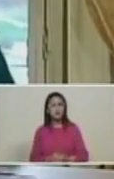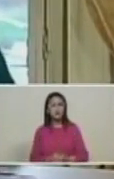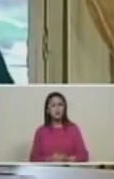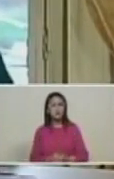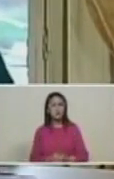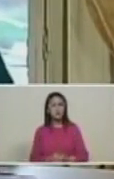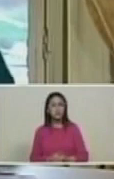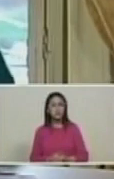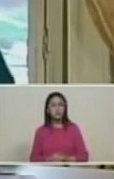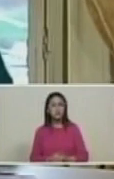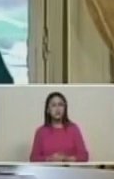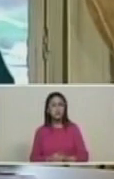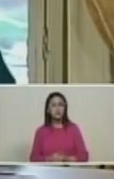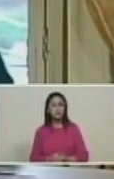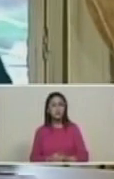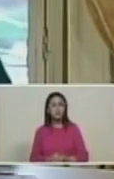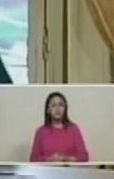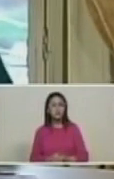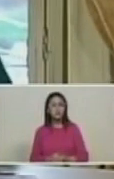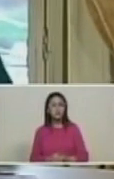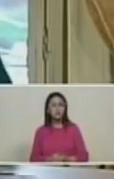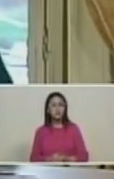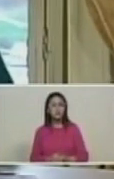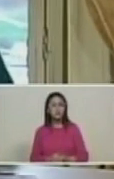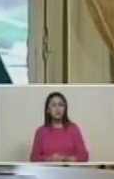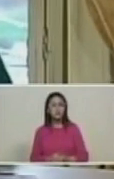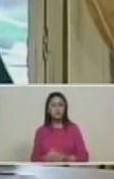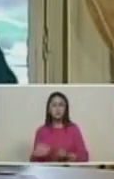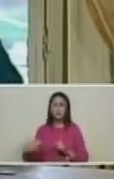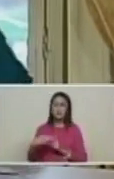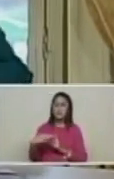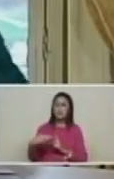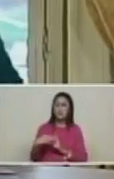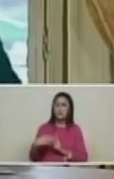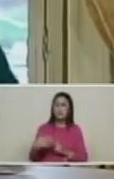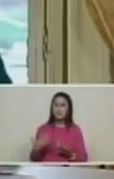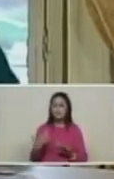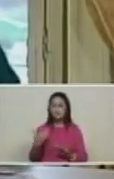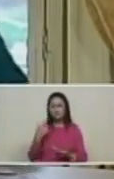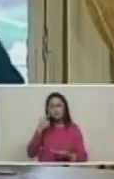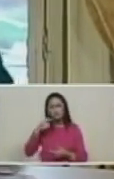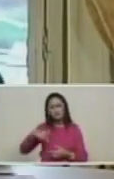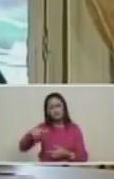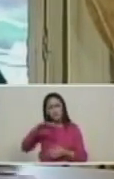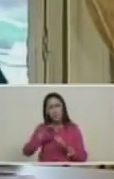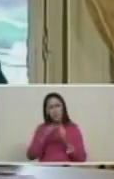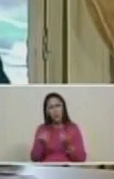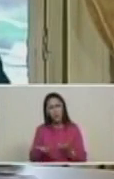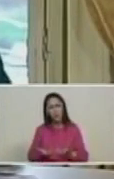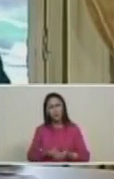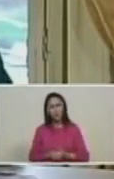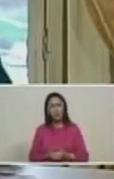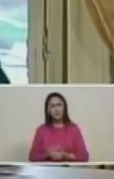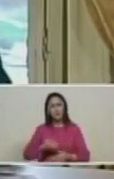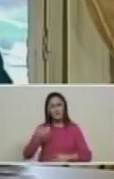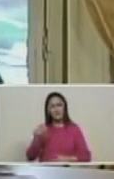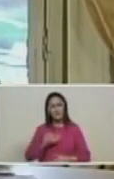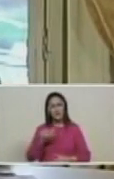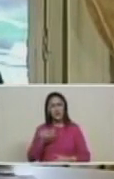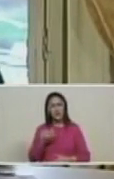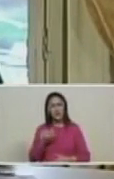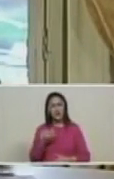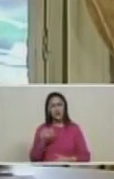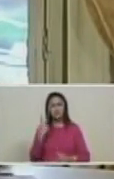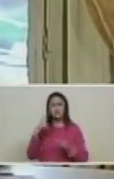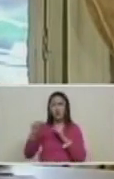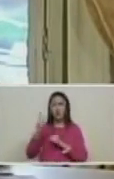Entonces nos han montado en una guerra psicológica y han hecho creer al mundo y a muchos venezolanos que de verdad se fueron